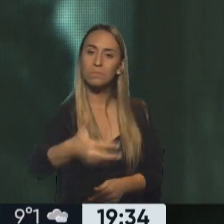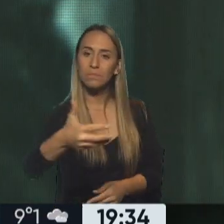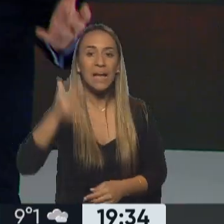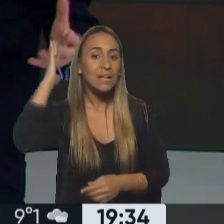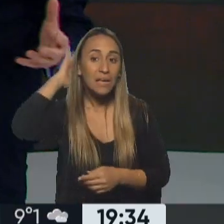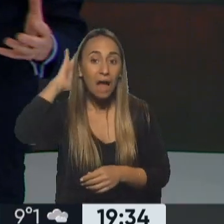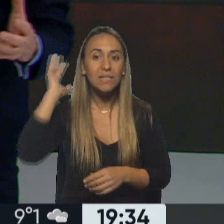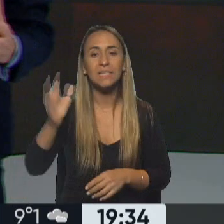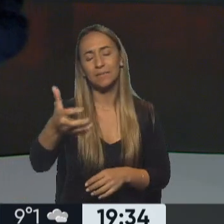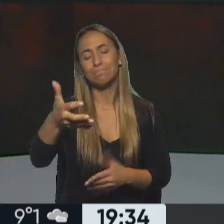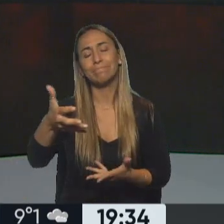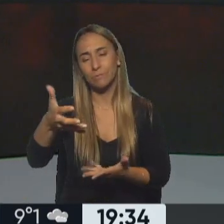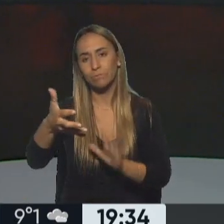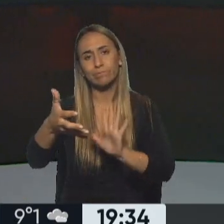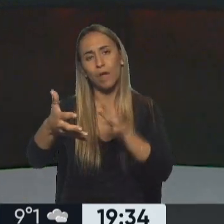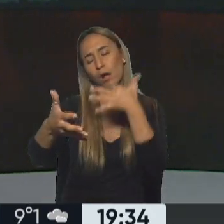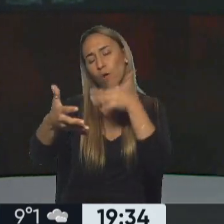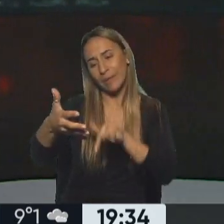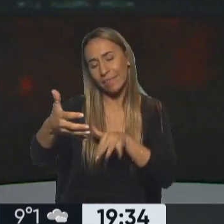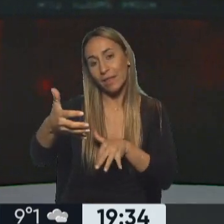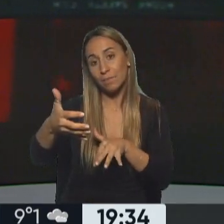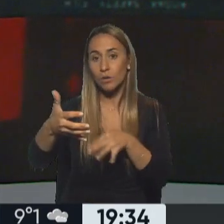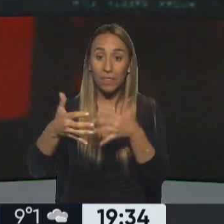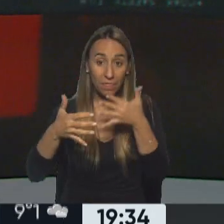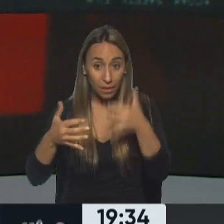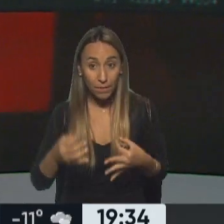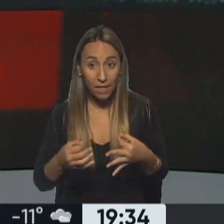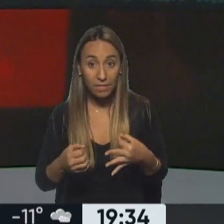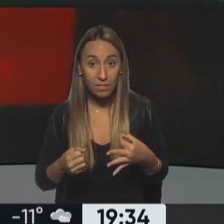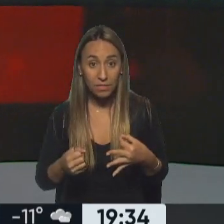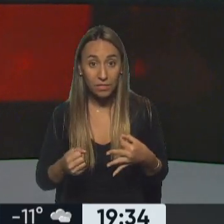tratando de comprender y en realidad